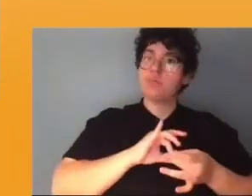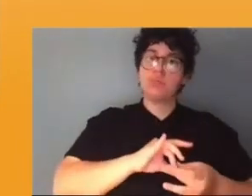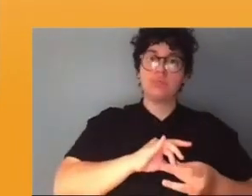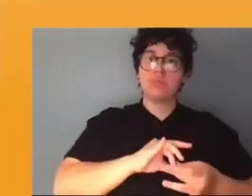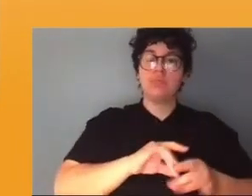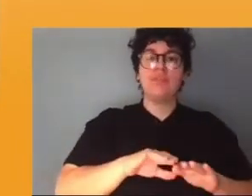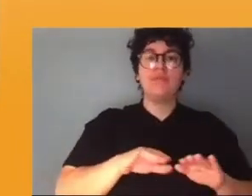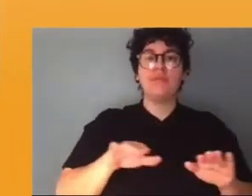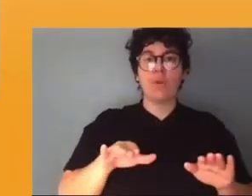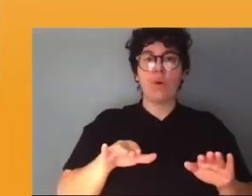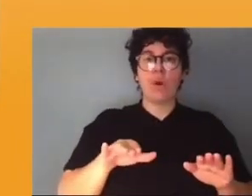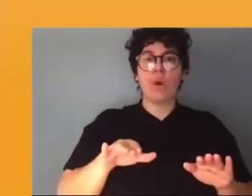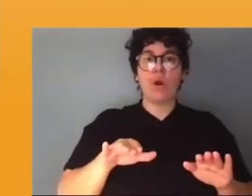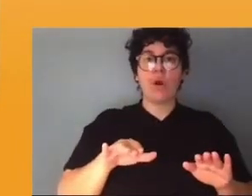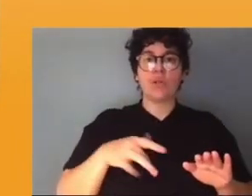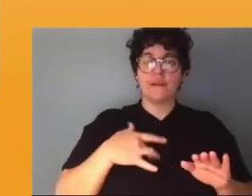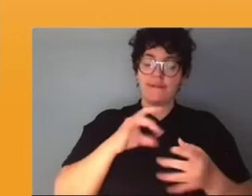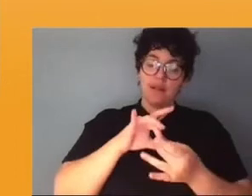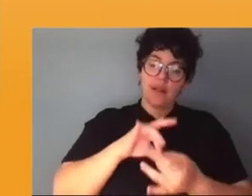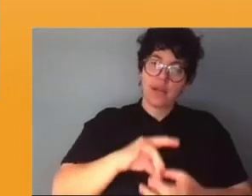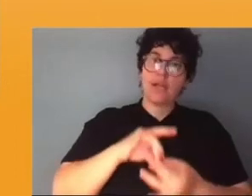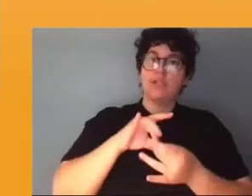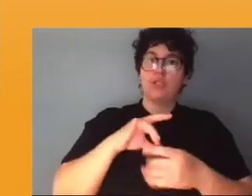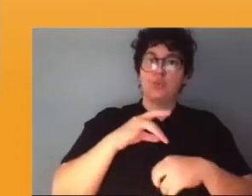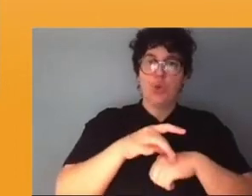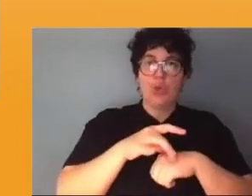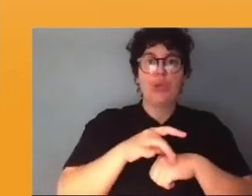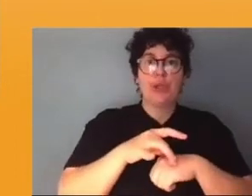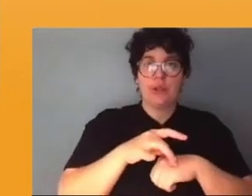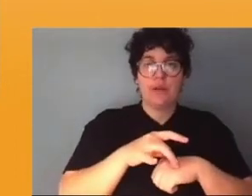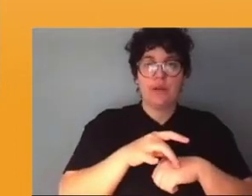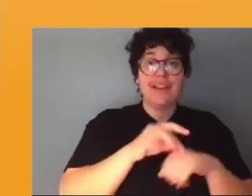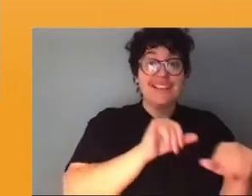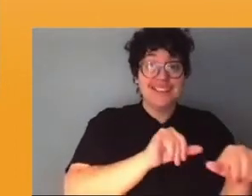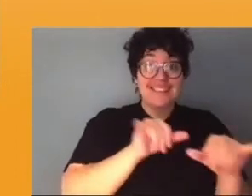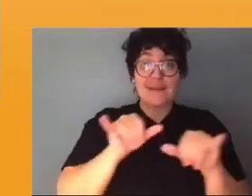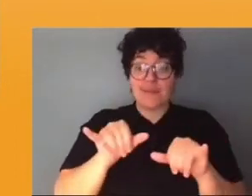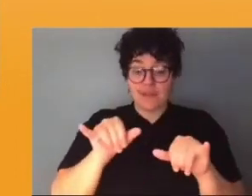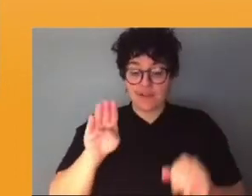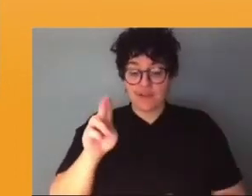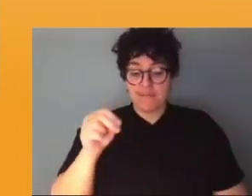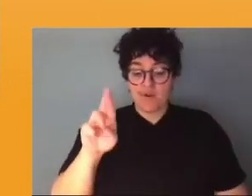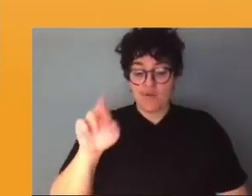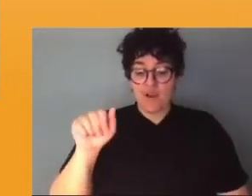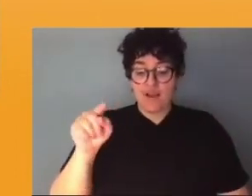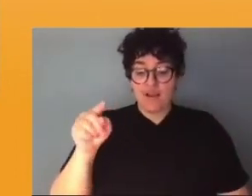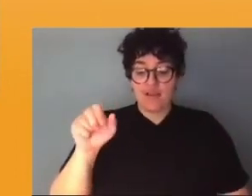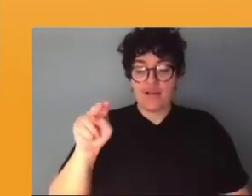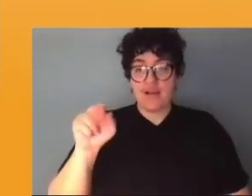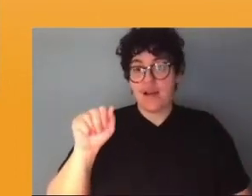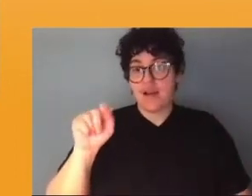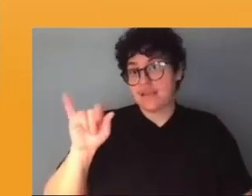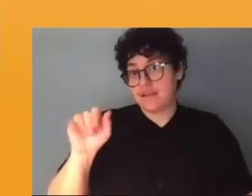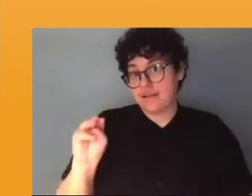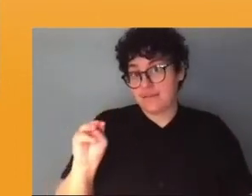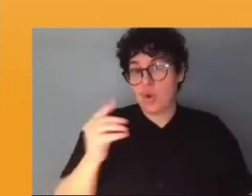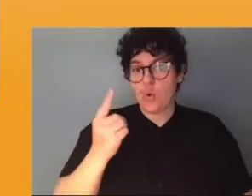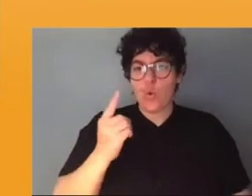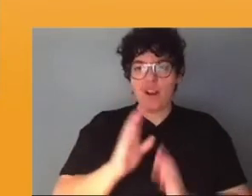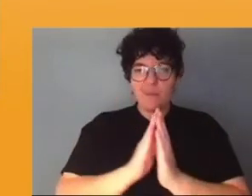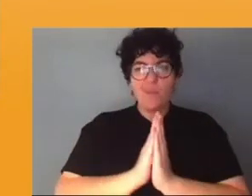danzando al unísono con la tierra. Y eso es muy similar a esa danza, en la oración que hacemos al principio, que